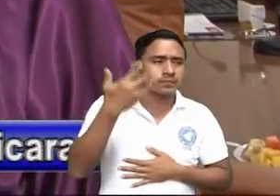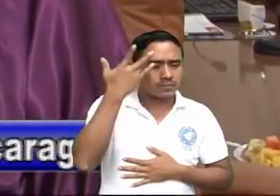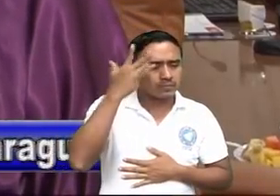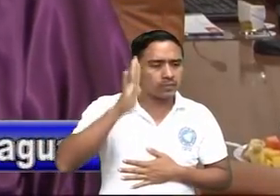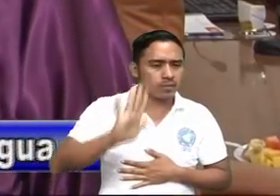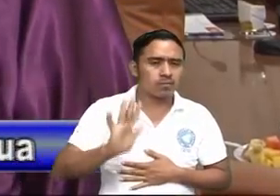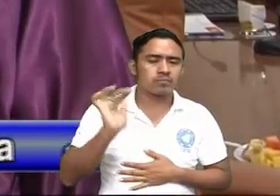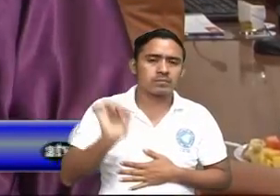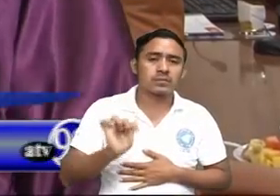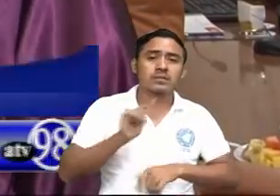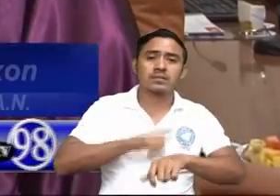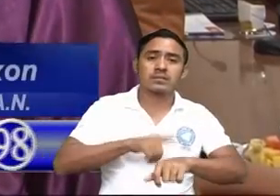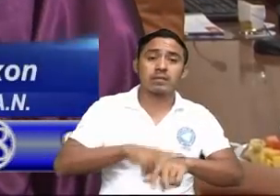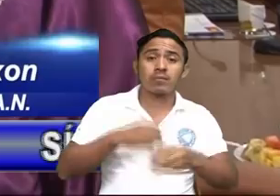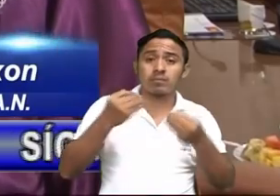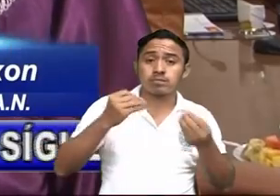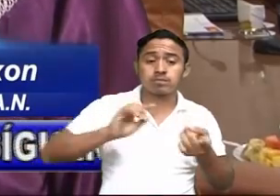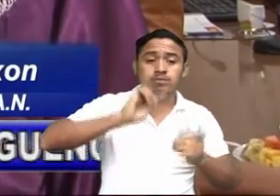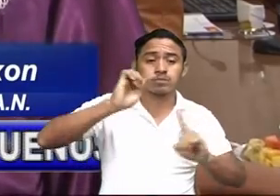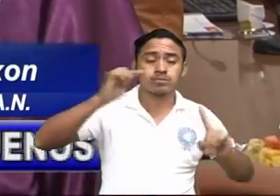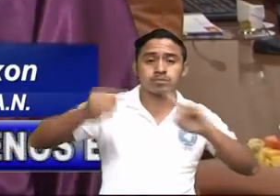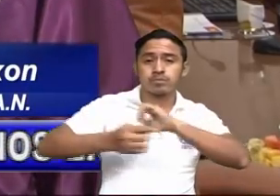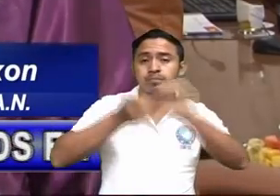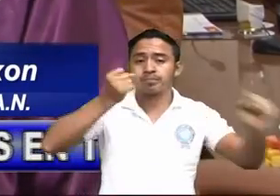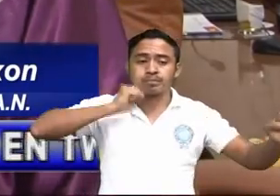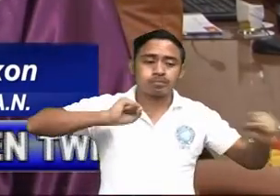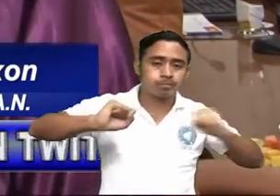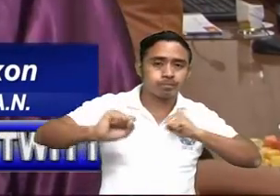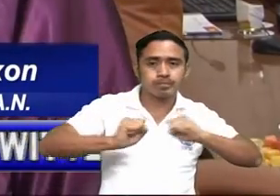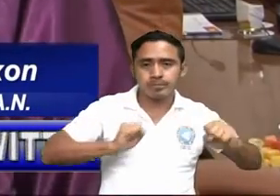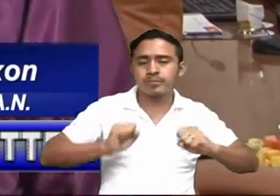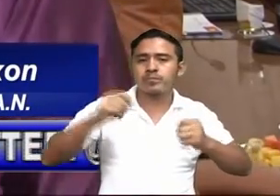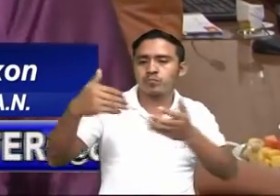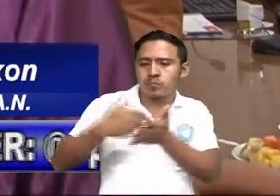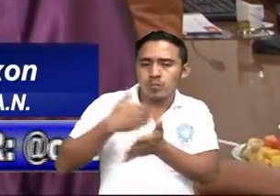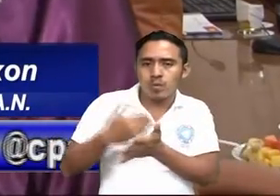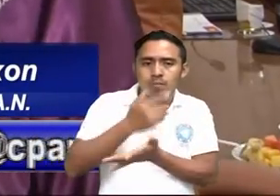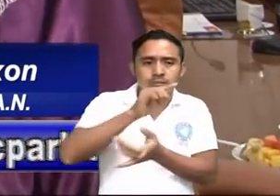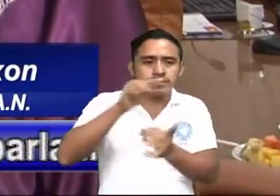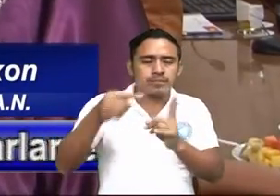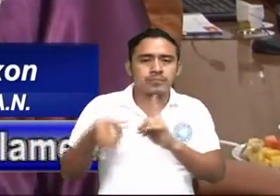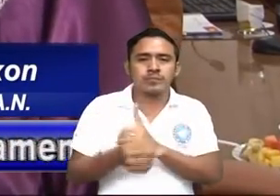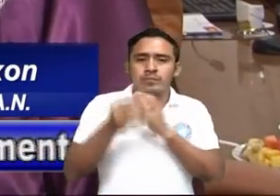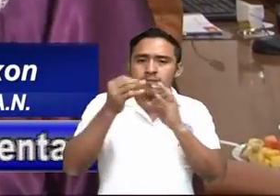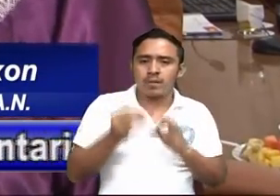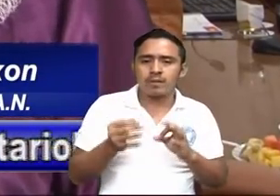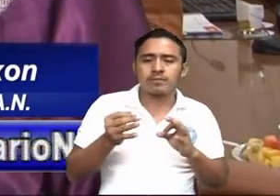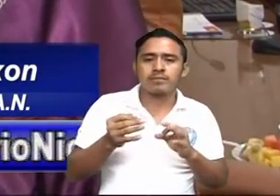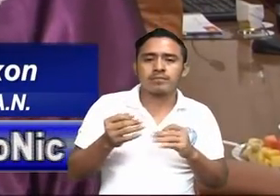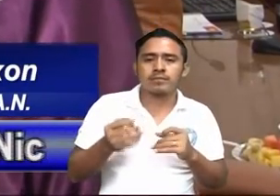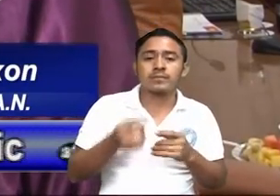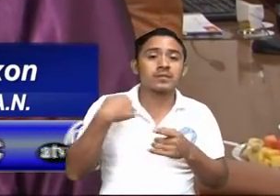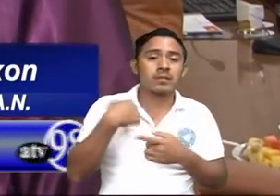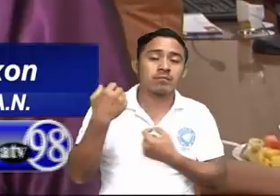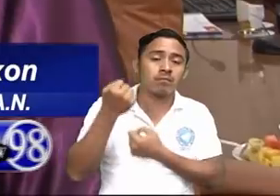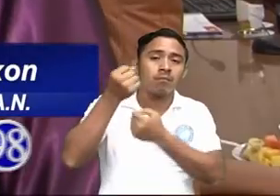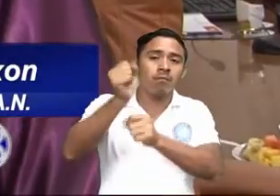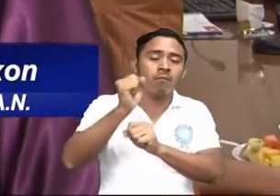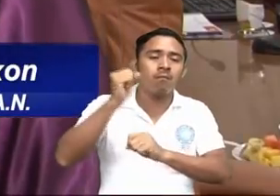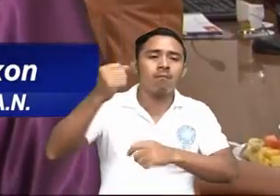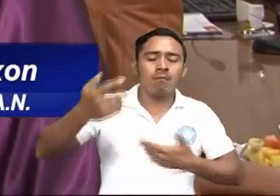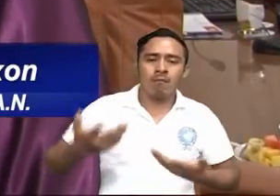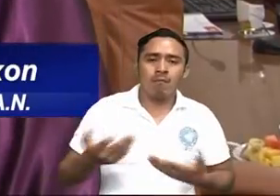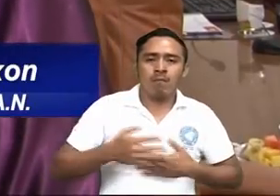estamos en una época de cambio dinámico, modernizando y actualizando y estando al frente del día a